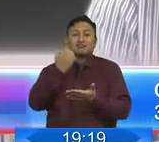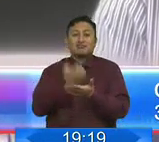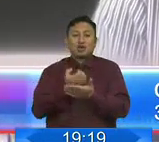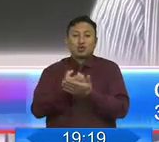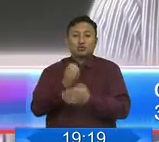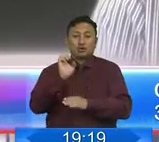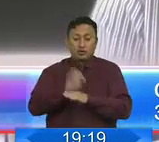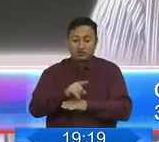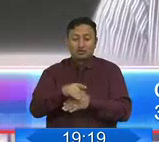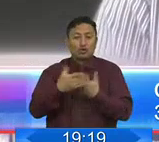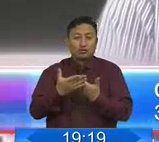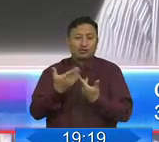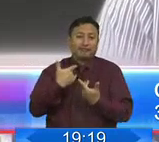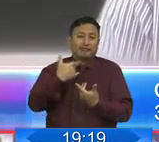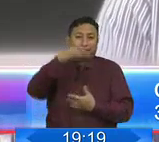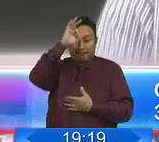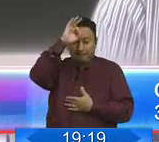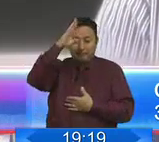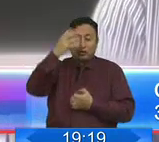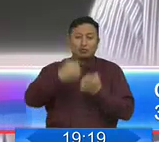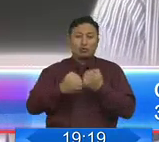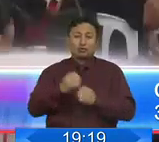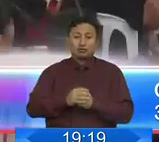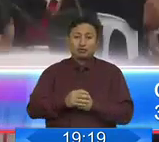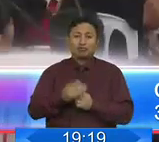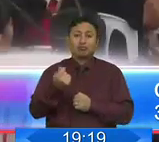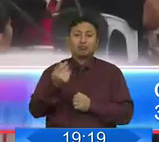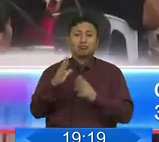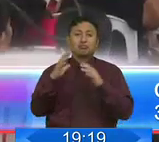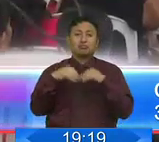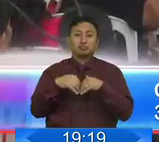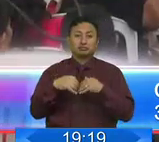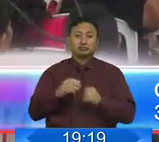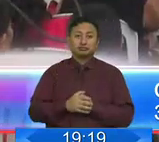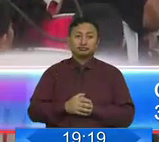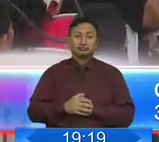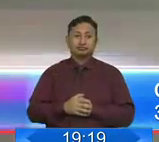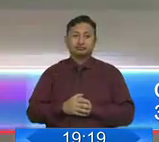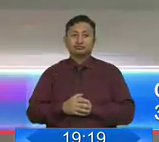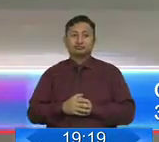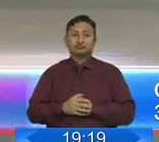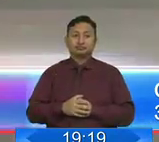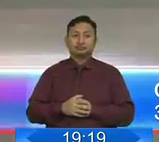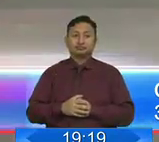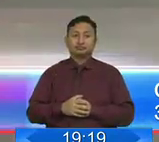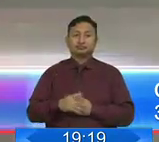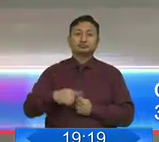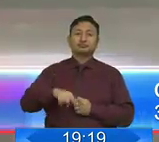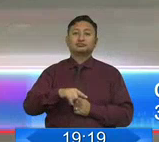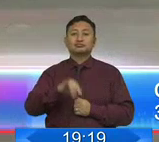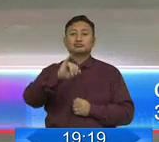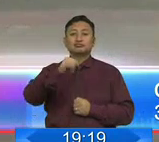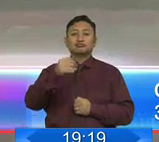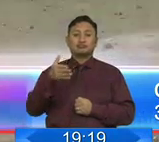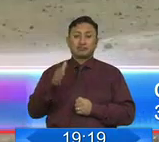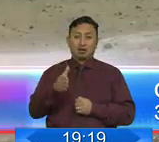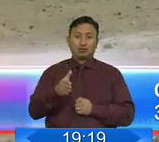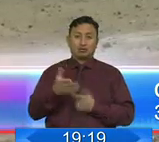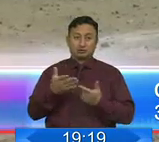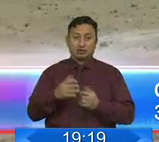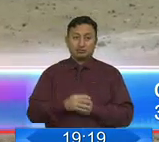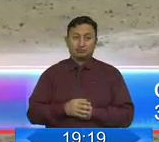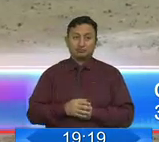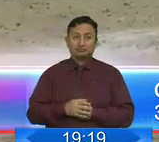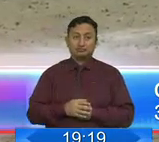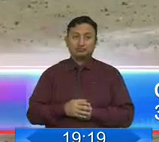del país. Nos dejaron un país quebrado. Durante este evento, habitantes del reasentamiento Nuevo Jaramijó hicieron denuncias en torno al estado